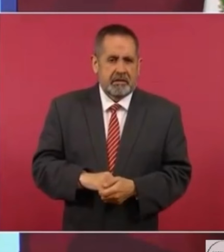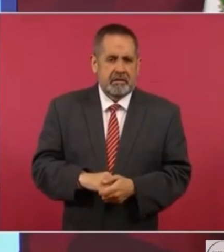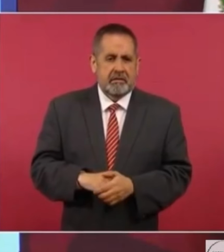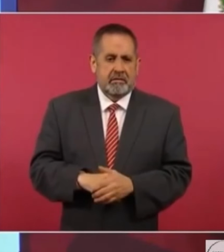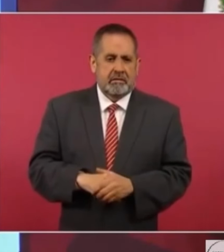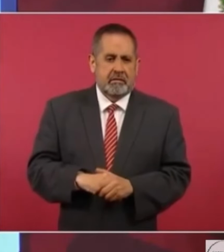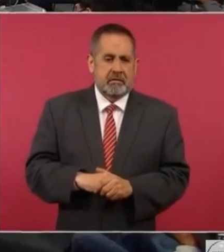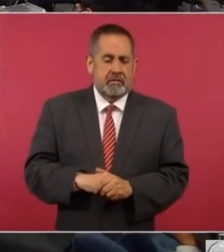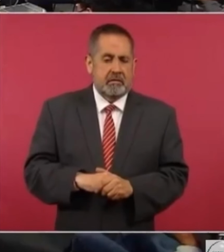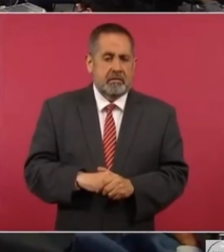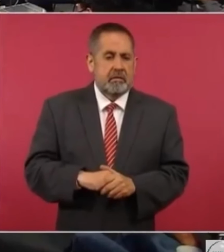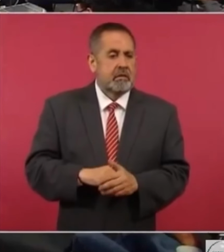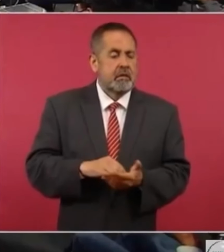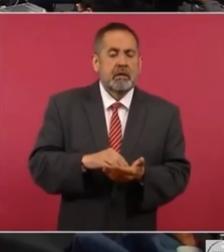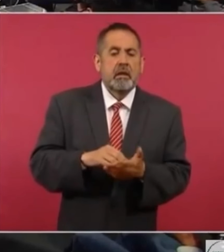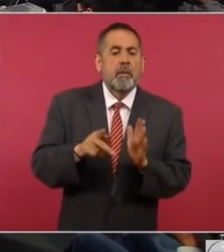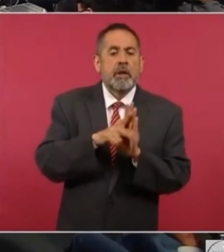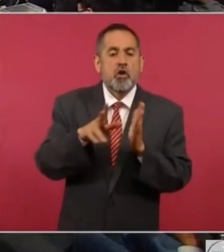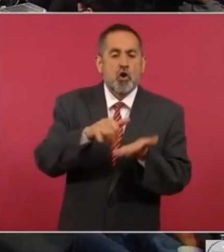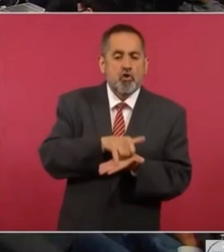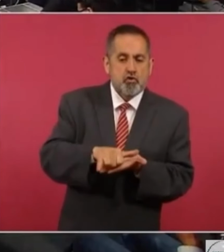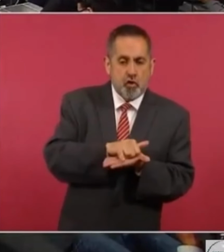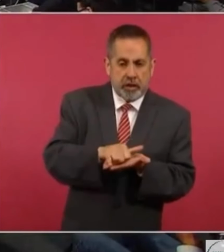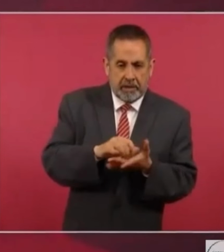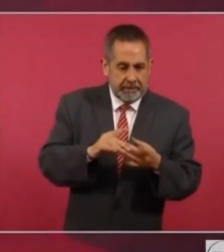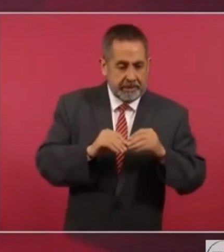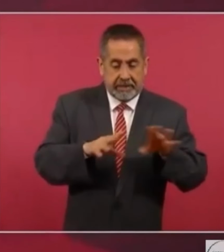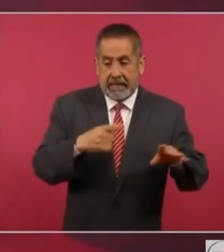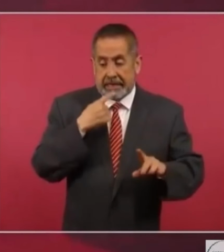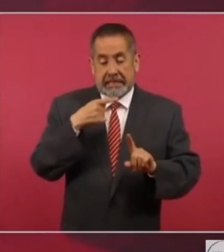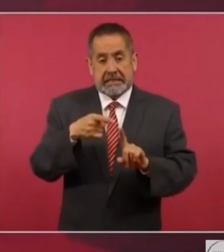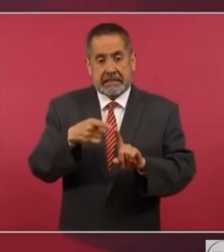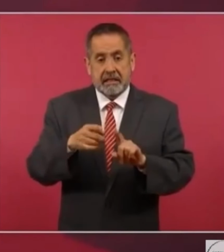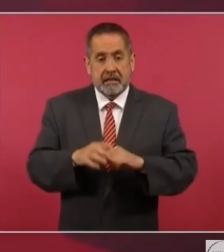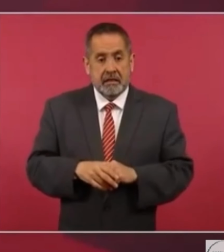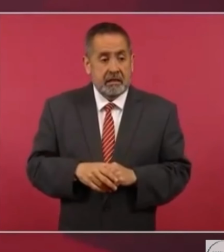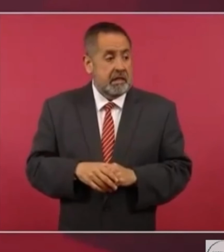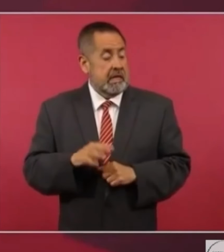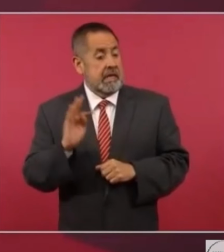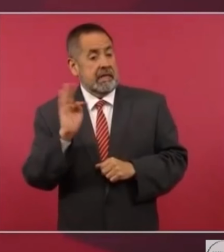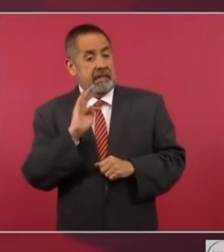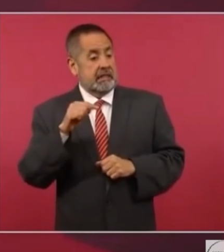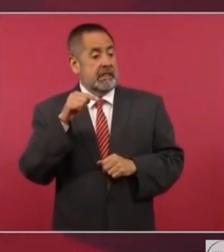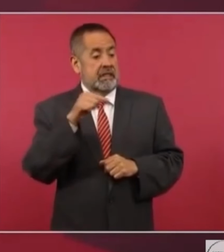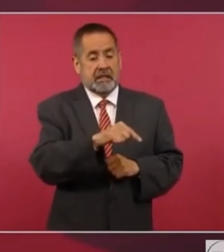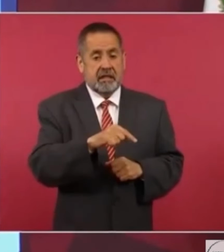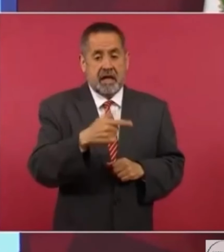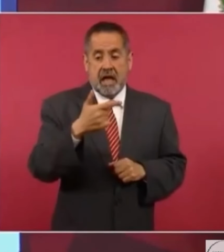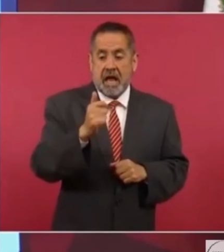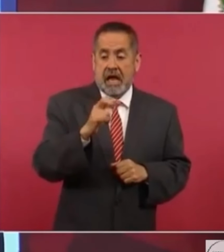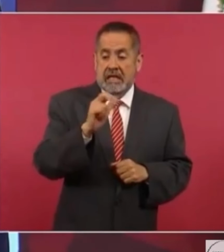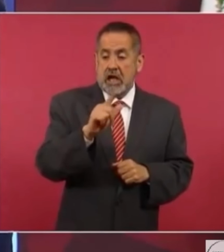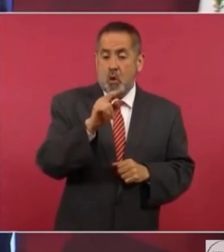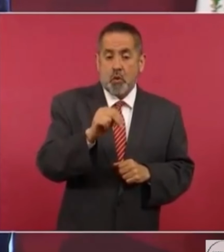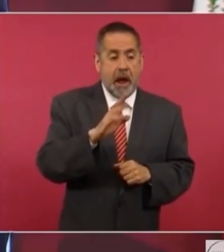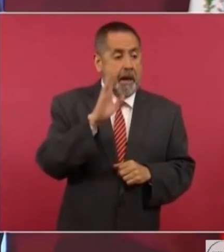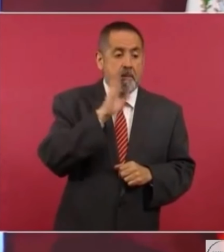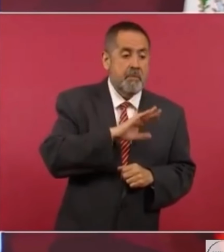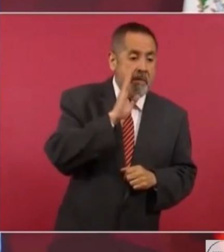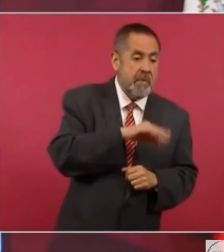En el artículo del New York Times dice, es que si le va mal a García Luna, le va a ir mal